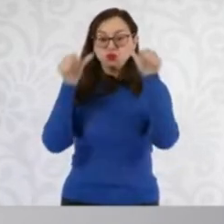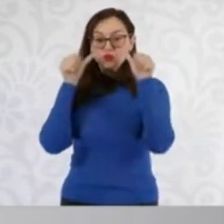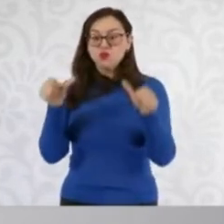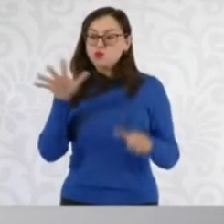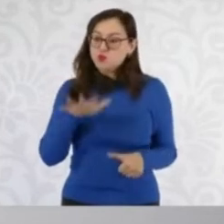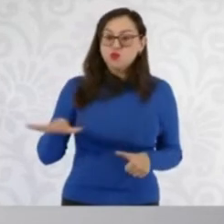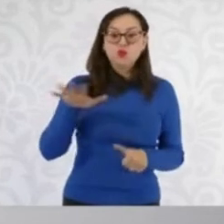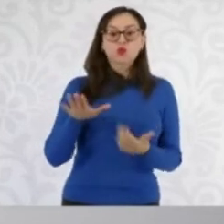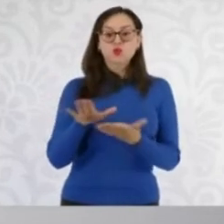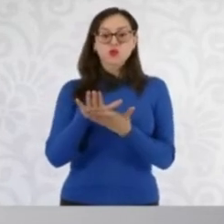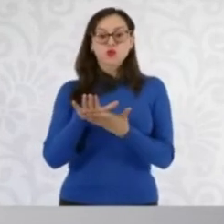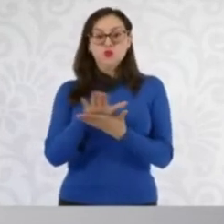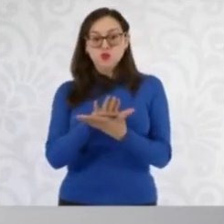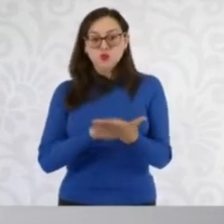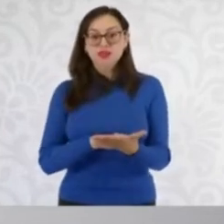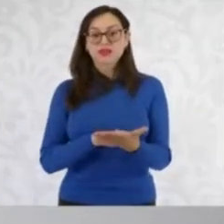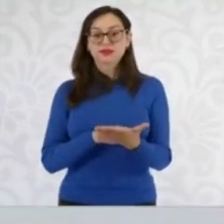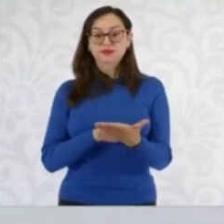humilde,